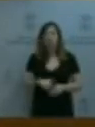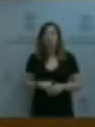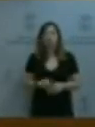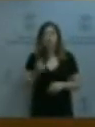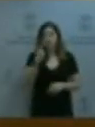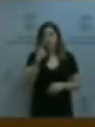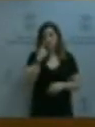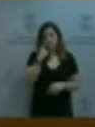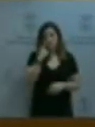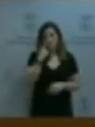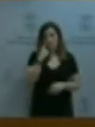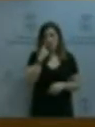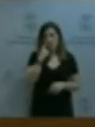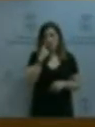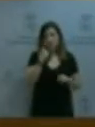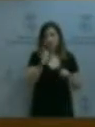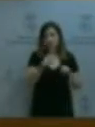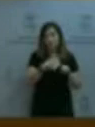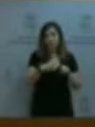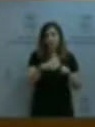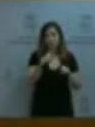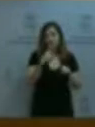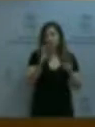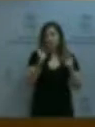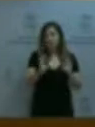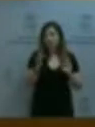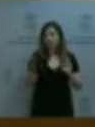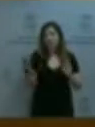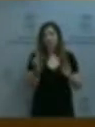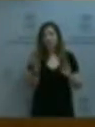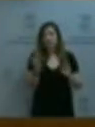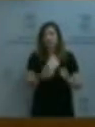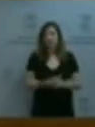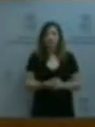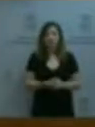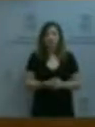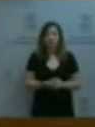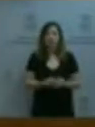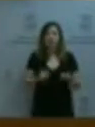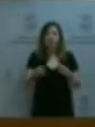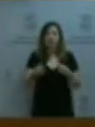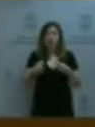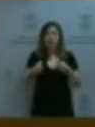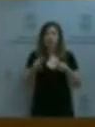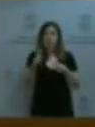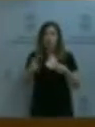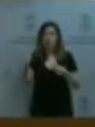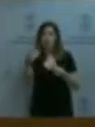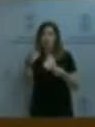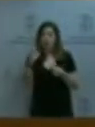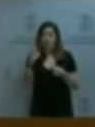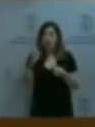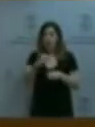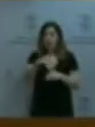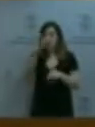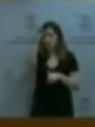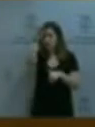son. Quien negoció los fondos mineros con la Unión Europea fue el presidente Aznar, pero Aznar cometió un error muy